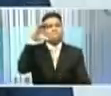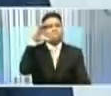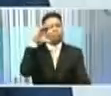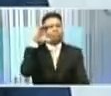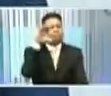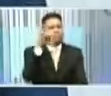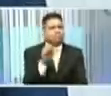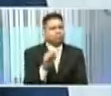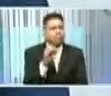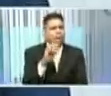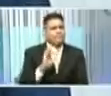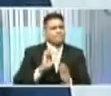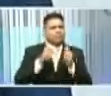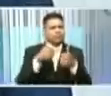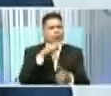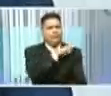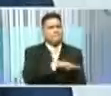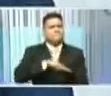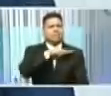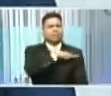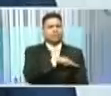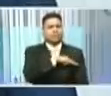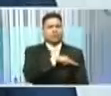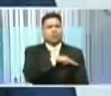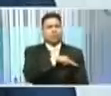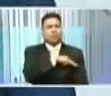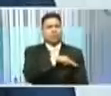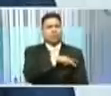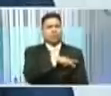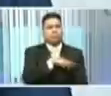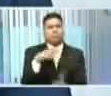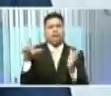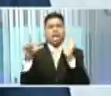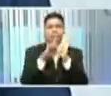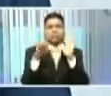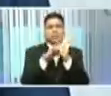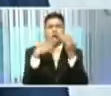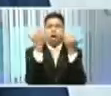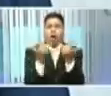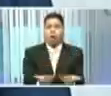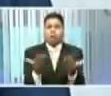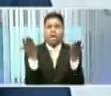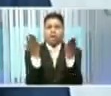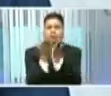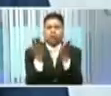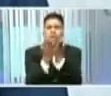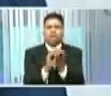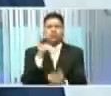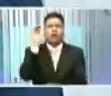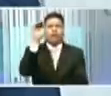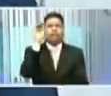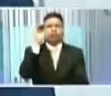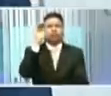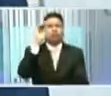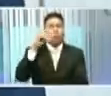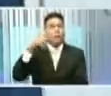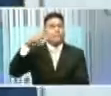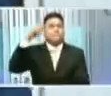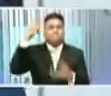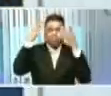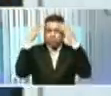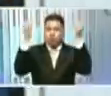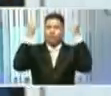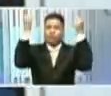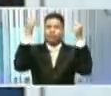Rivas, y ahora José Alberto Delgado está estudiando y en el futuro será un profesional de la